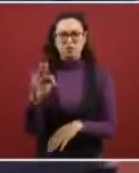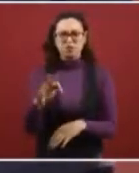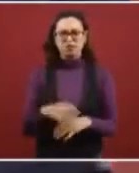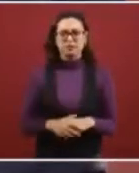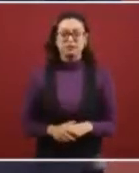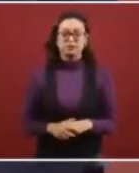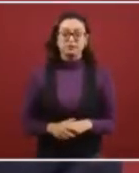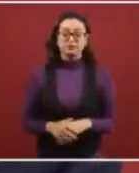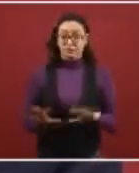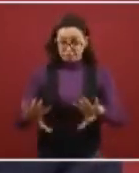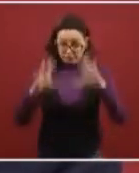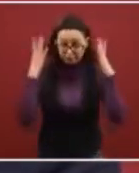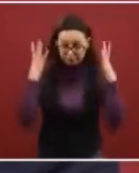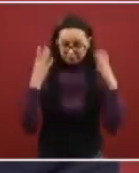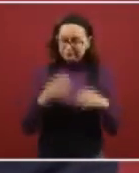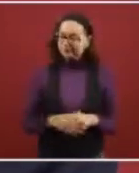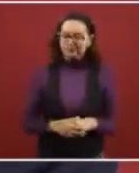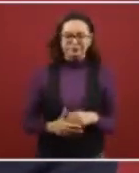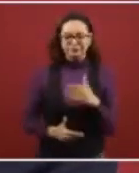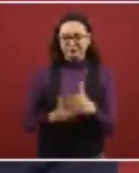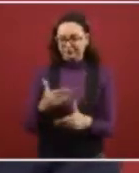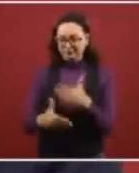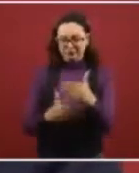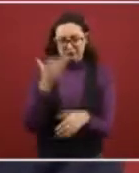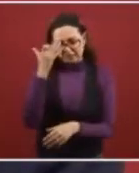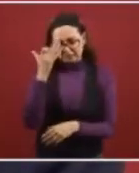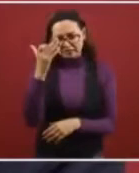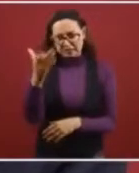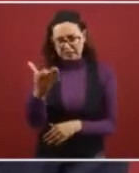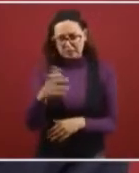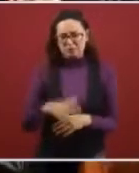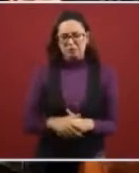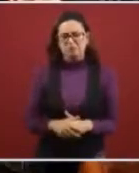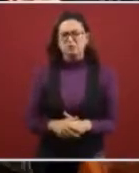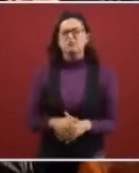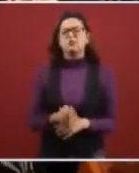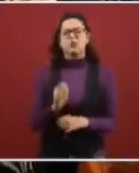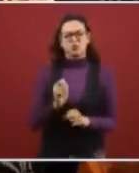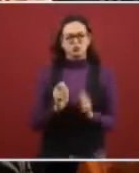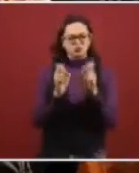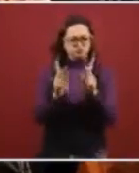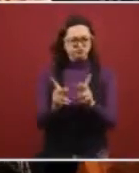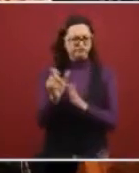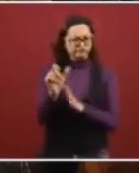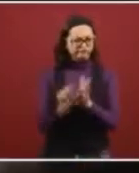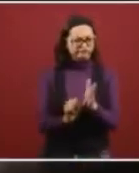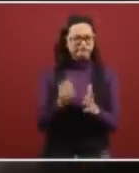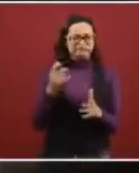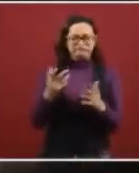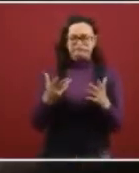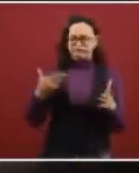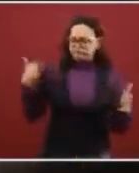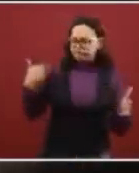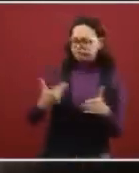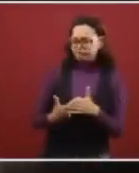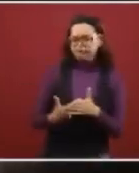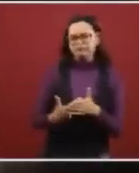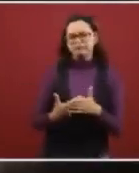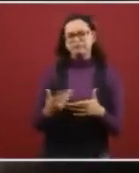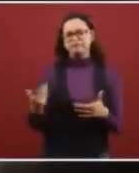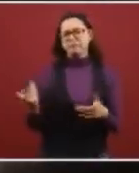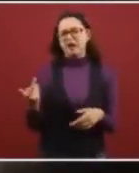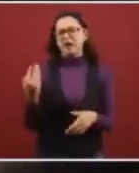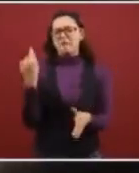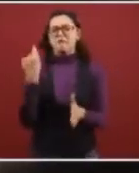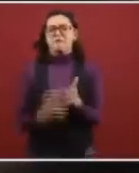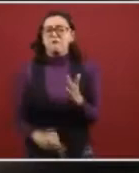lleva tiempo. That's going to take time. Entendiendo las causas de fondo, presidente, ¿qué ha faltado en estos siete meses para frenar la inercia